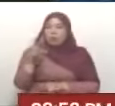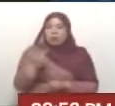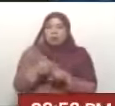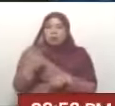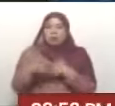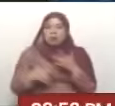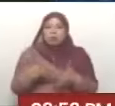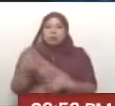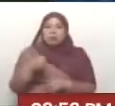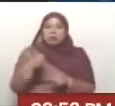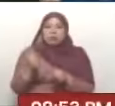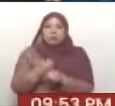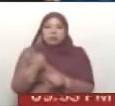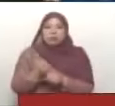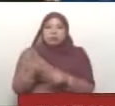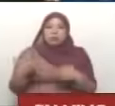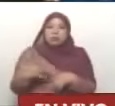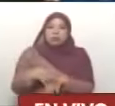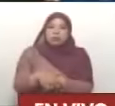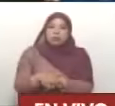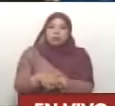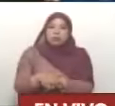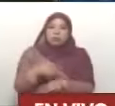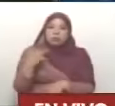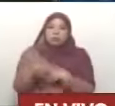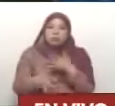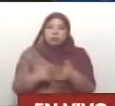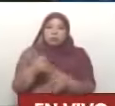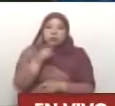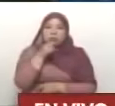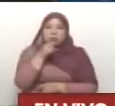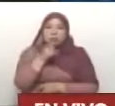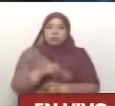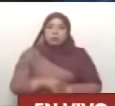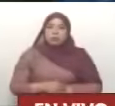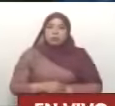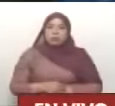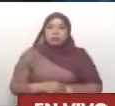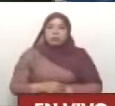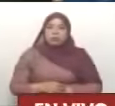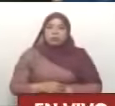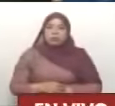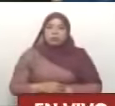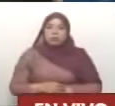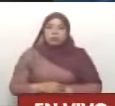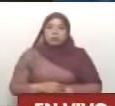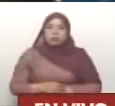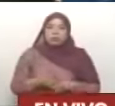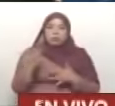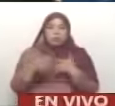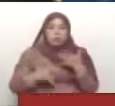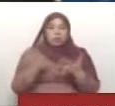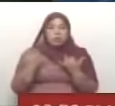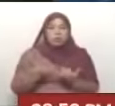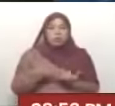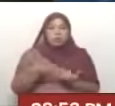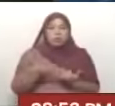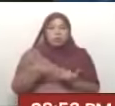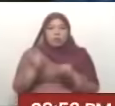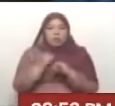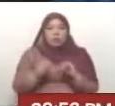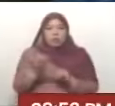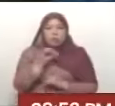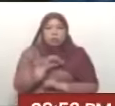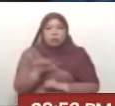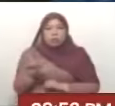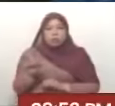que son las jornadas integrales de amor en acción a las víctimas de la guerra económica. El vicepresidente estuvo encabezando el fin de